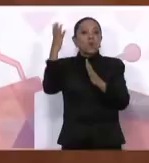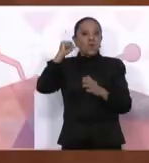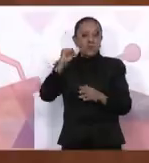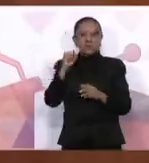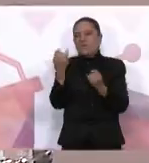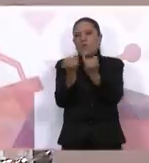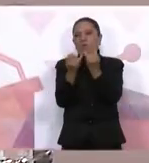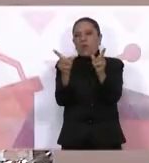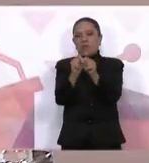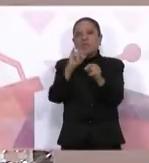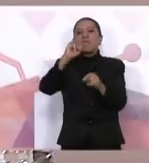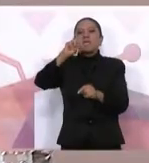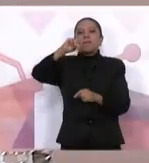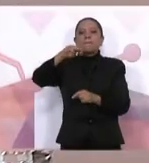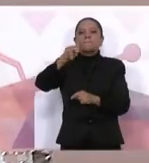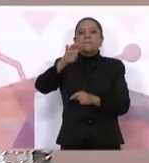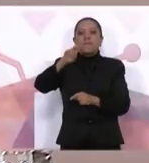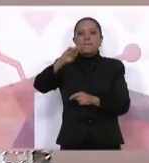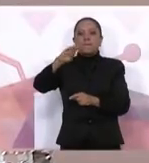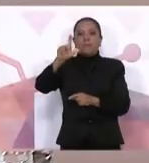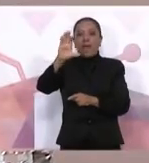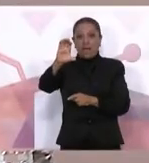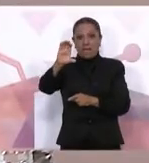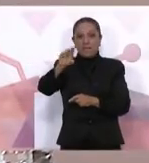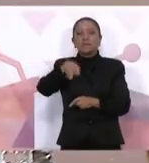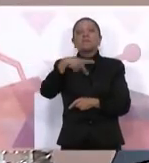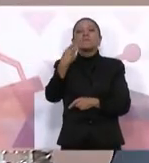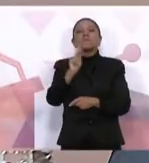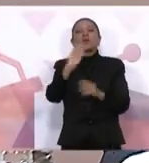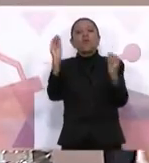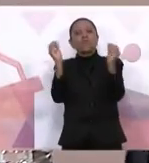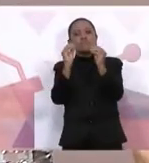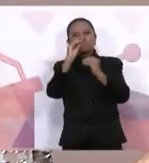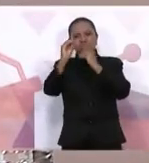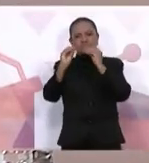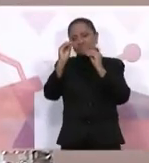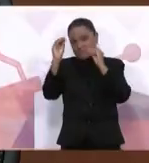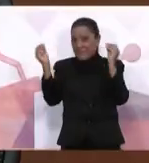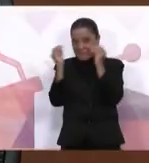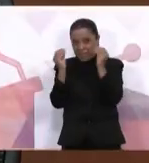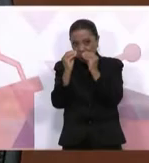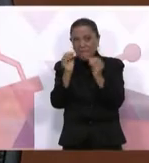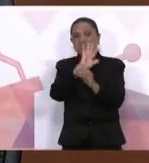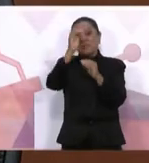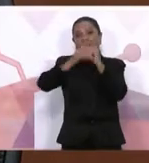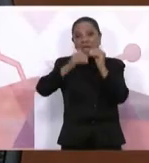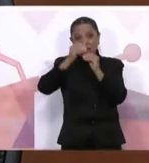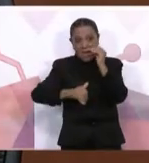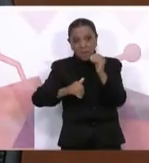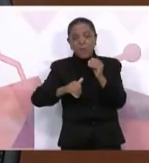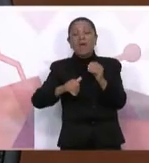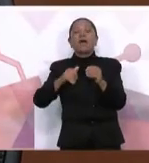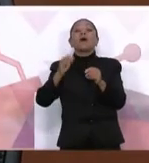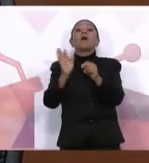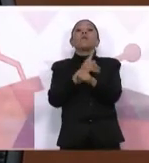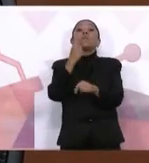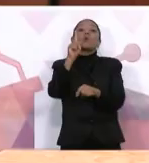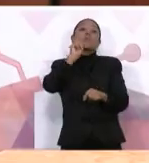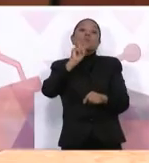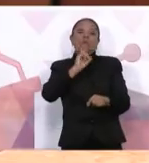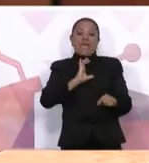debate concluye con una ronda de cierre por cada uno de los candidatos y la candidata hasta por un minuto con 30